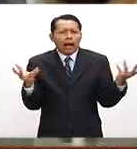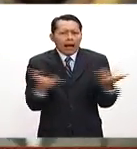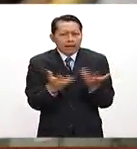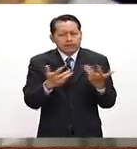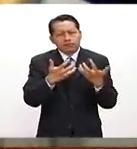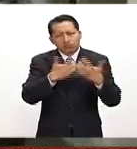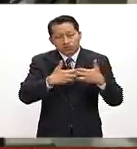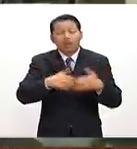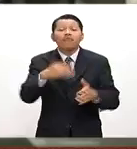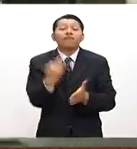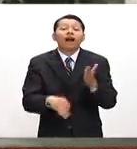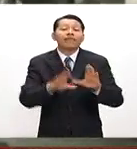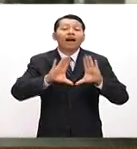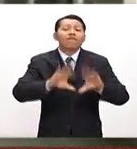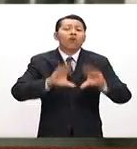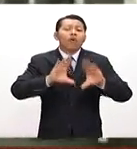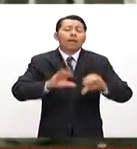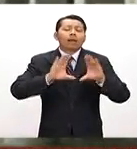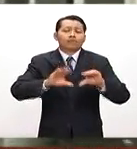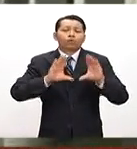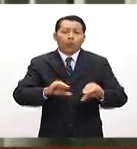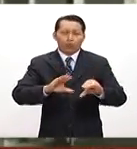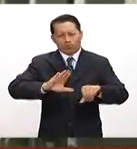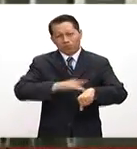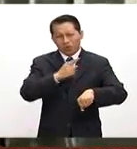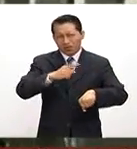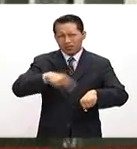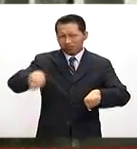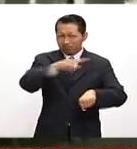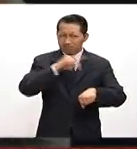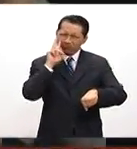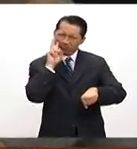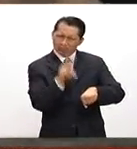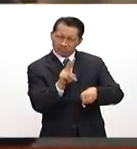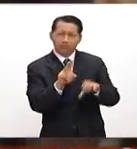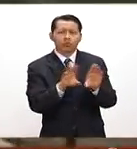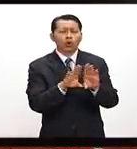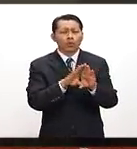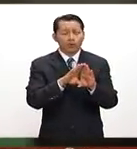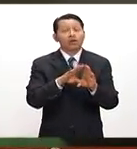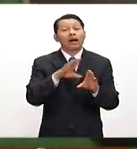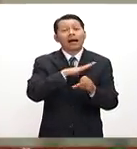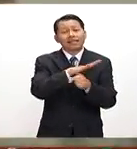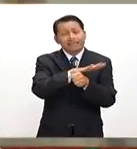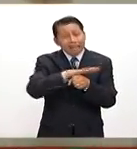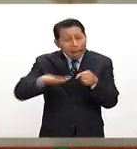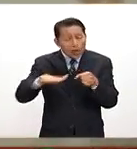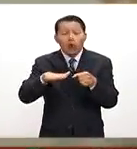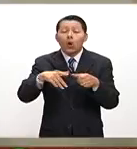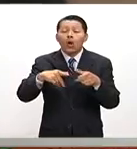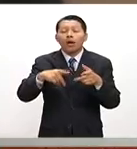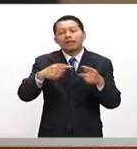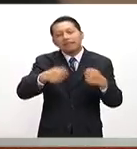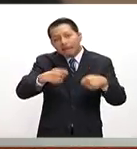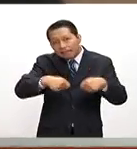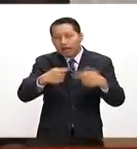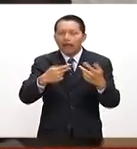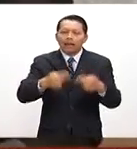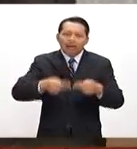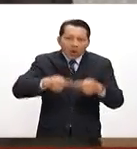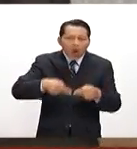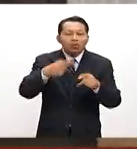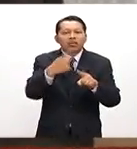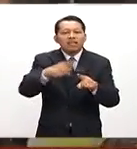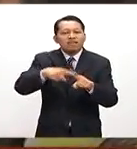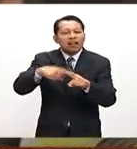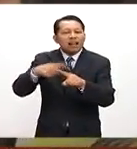es formación. Porque si ustedes ven, está lleno de tienditas, de puestos de negocios de todo tipo.